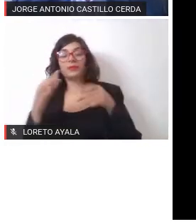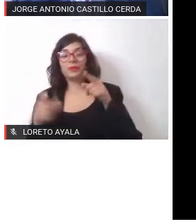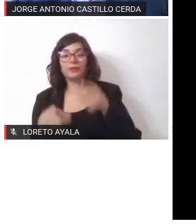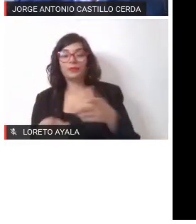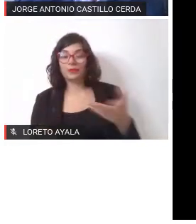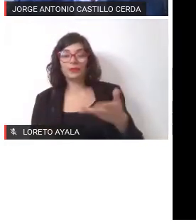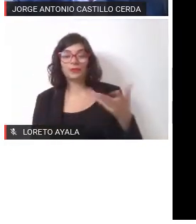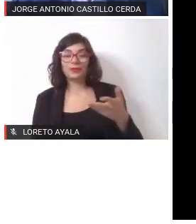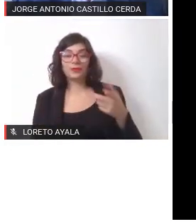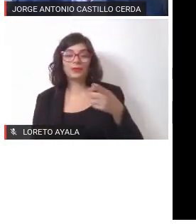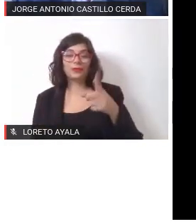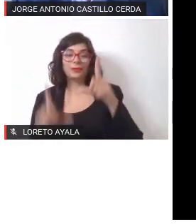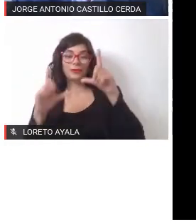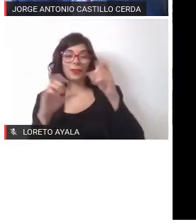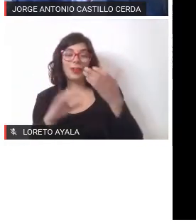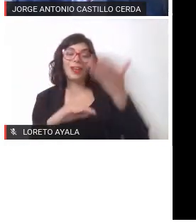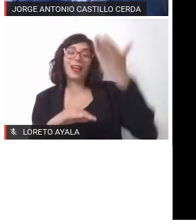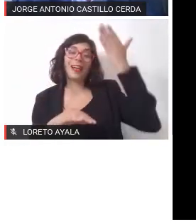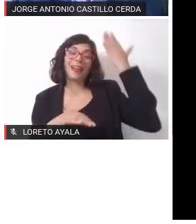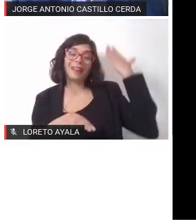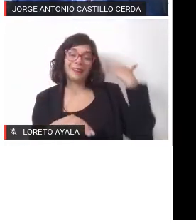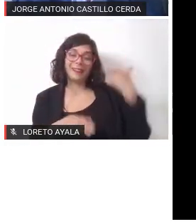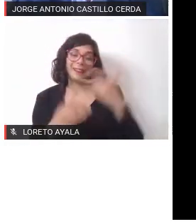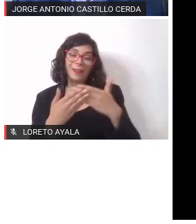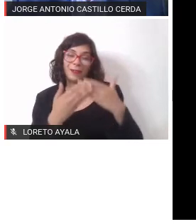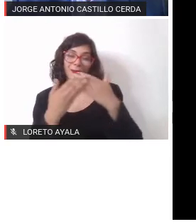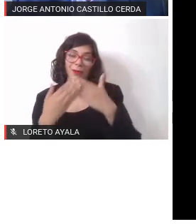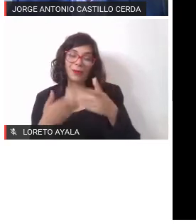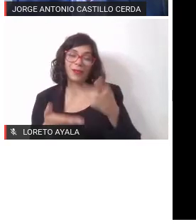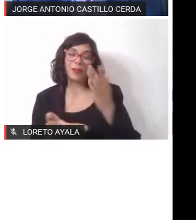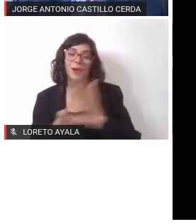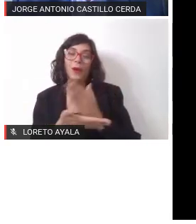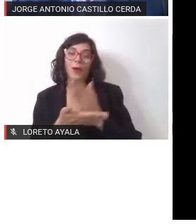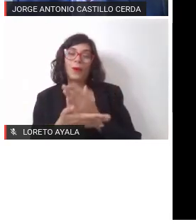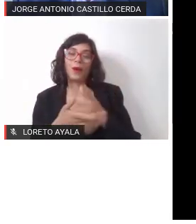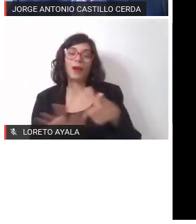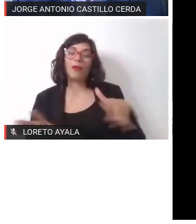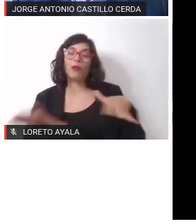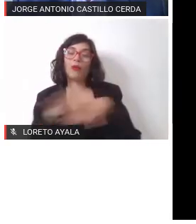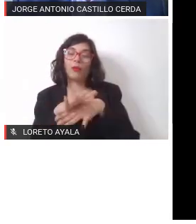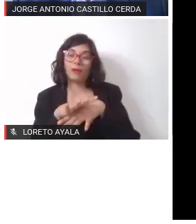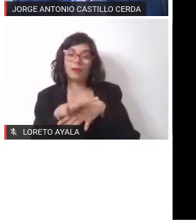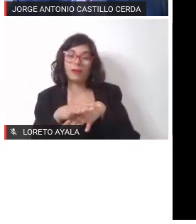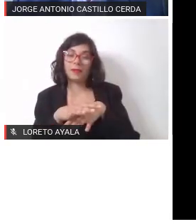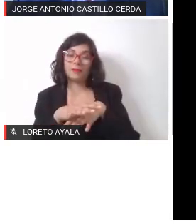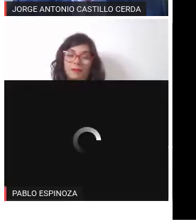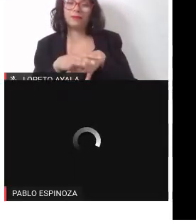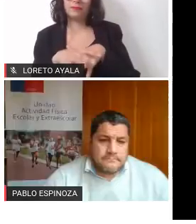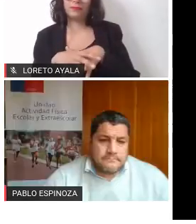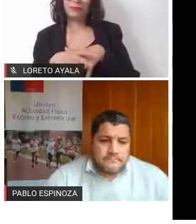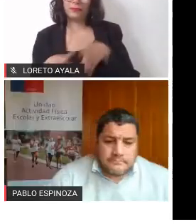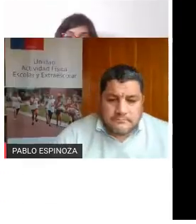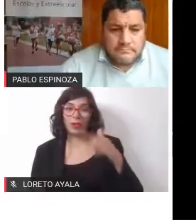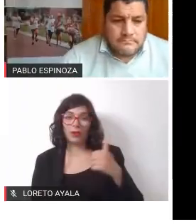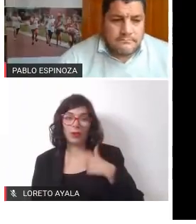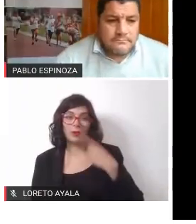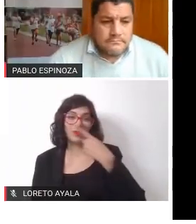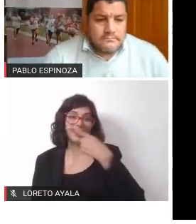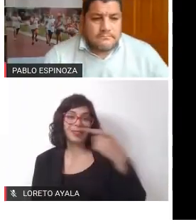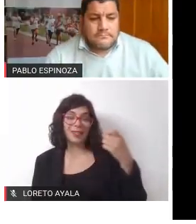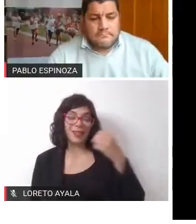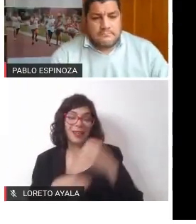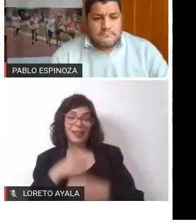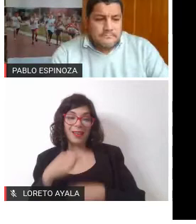Estos son los de antes, alumnos de la escuela juntas, que cumplió hace 100 años la